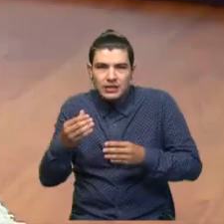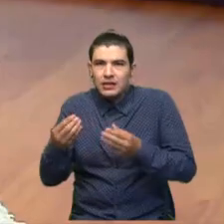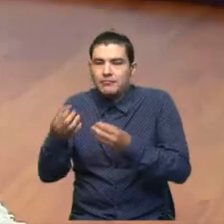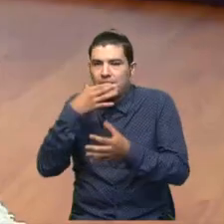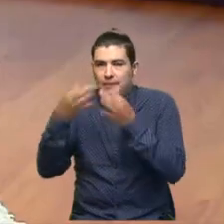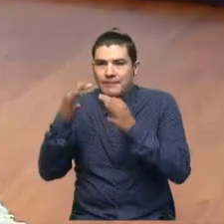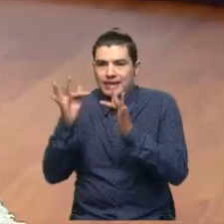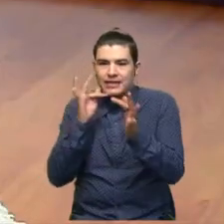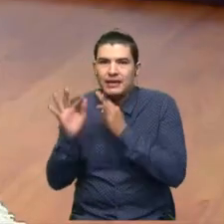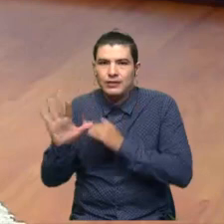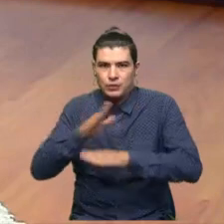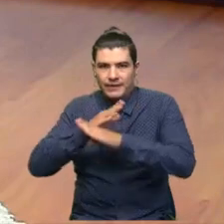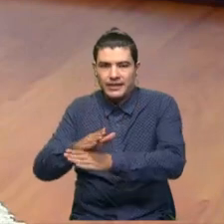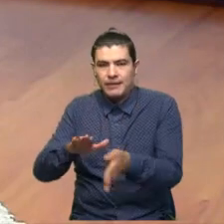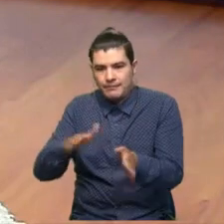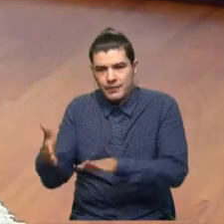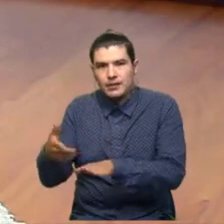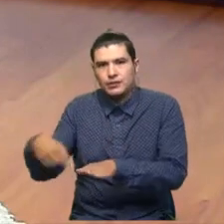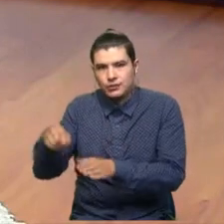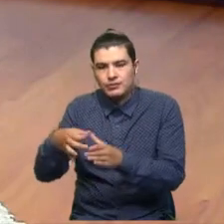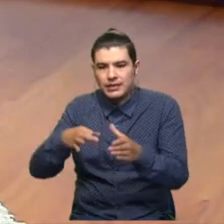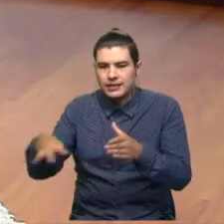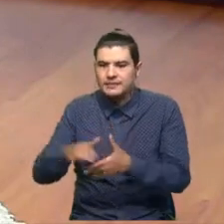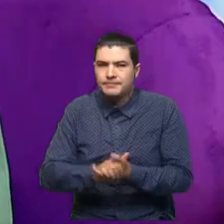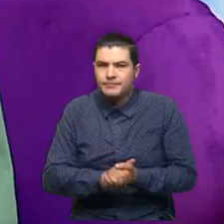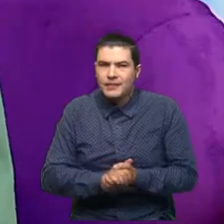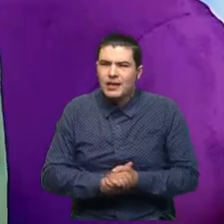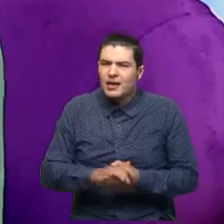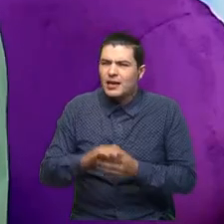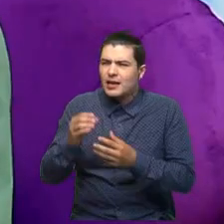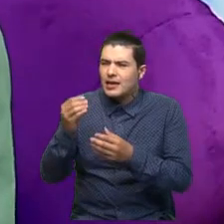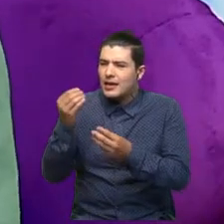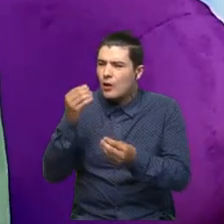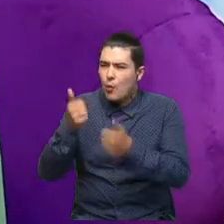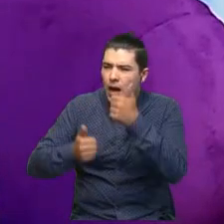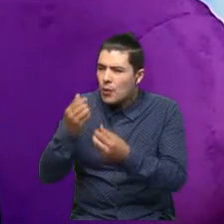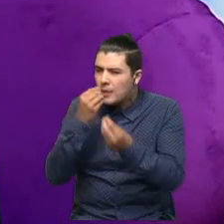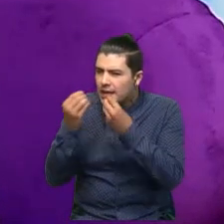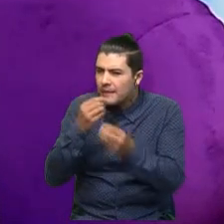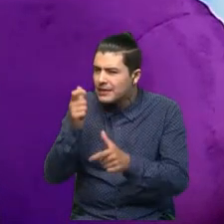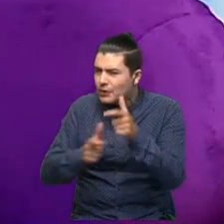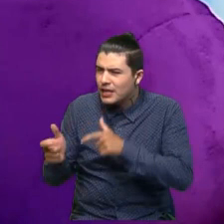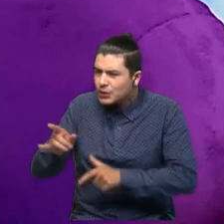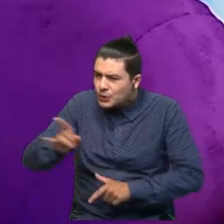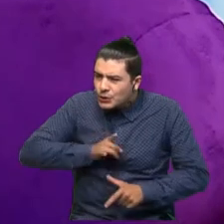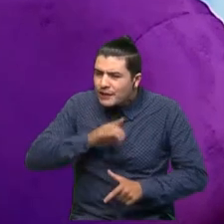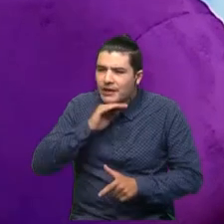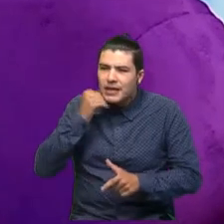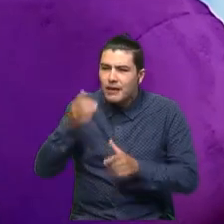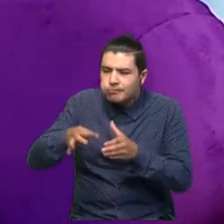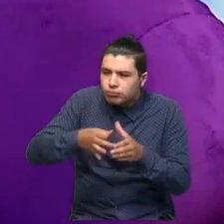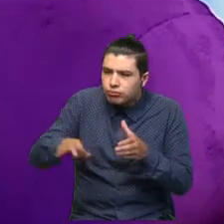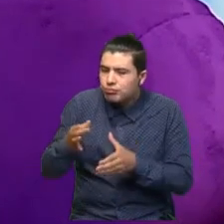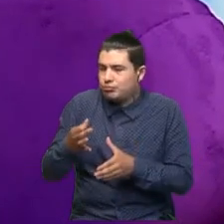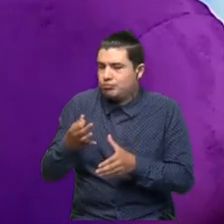tratamiento. Doctor, ¿qué alimentos recomendamos a estos pacientes como para evitar esto o para mejorar estos